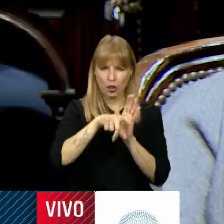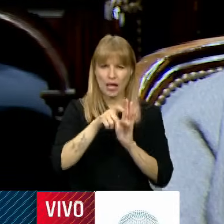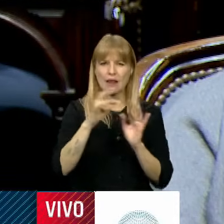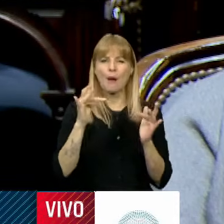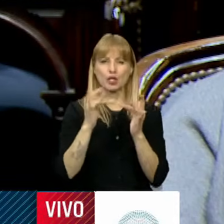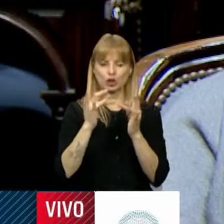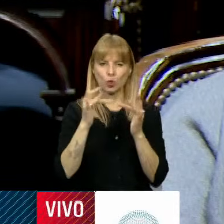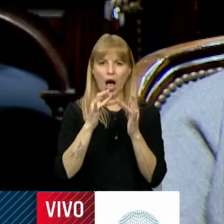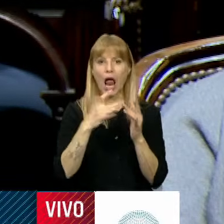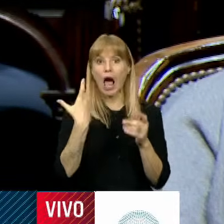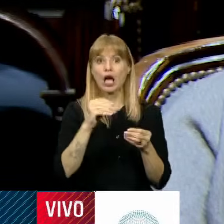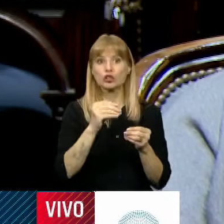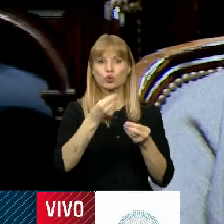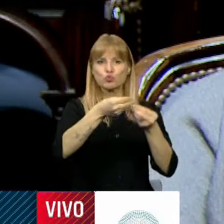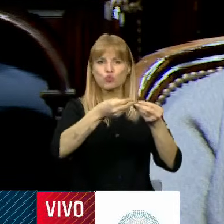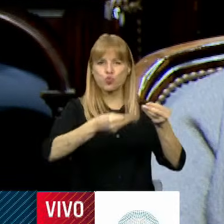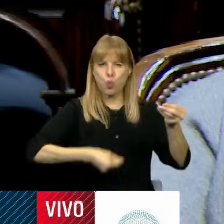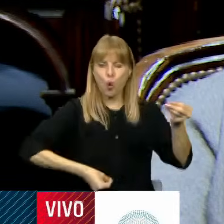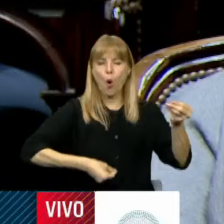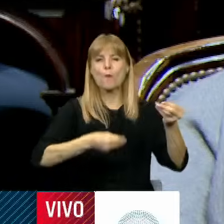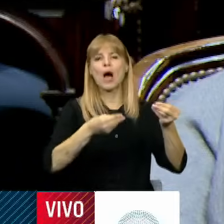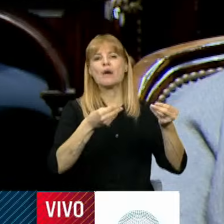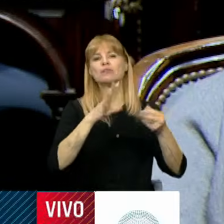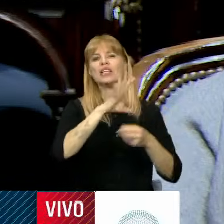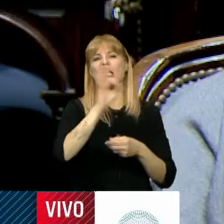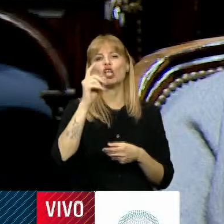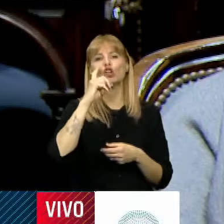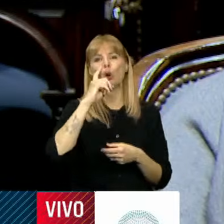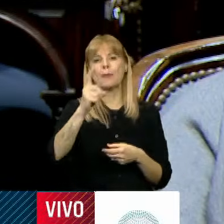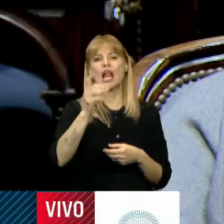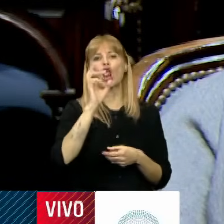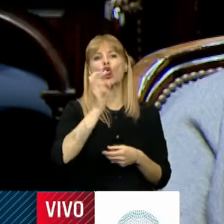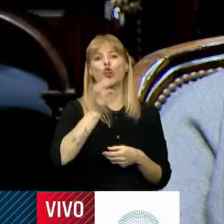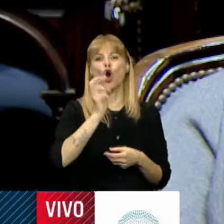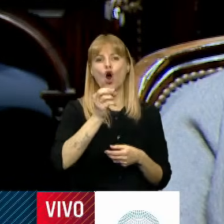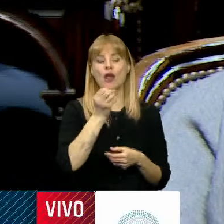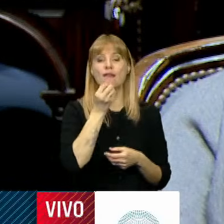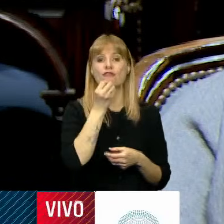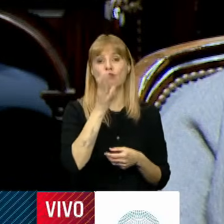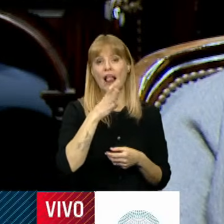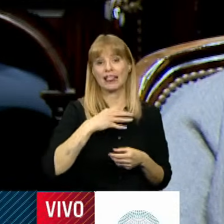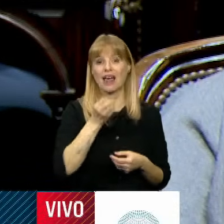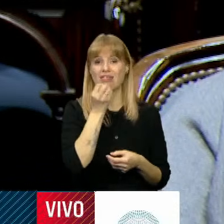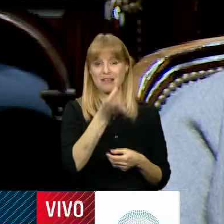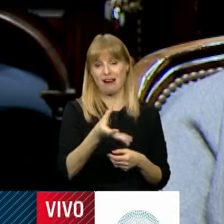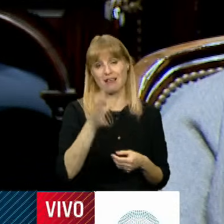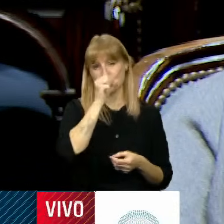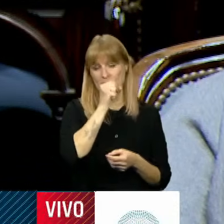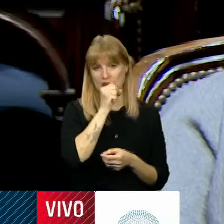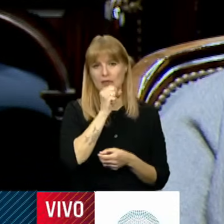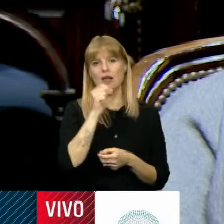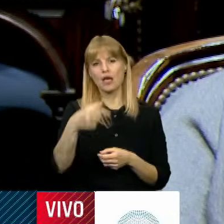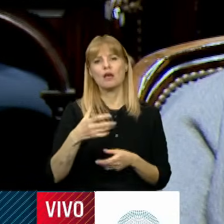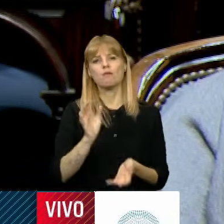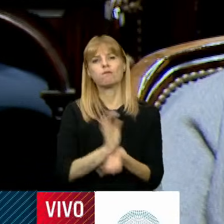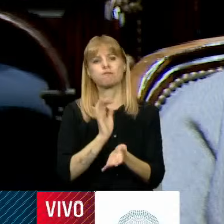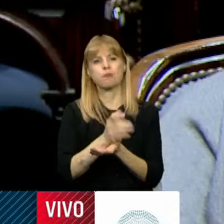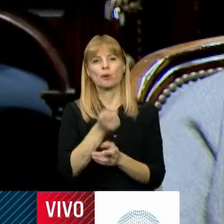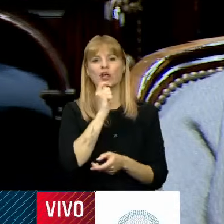no declarada. Y además admite que le mintió al Congreso de la Nación en ese